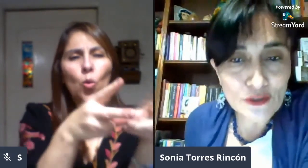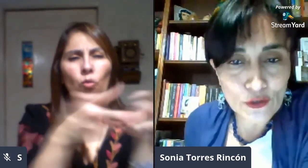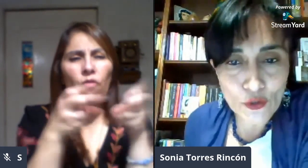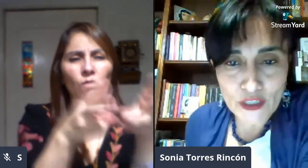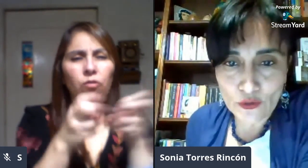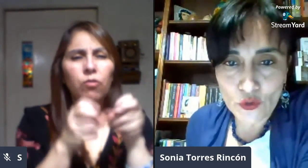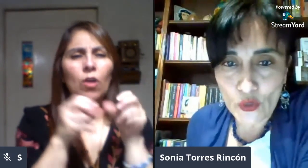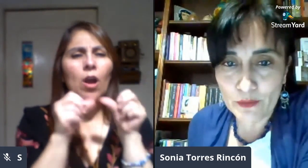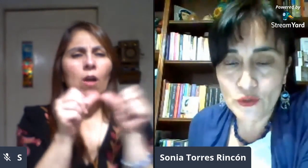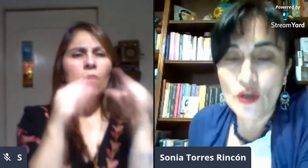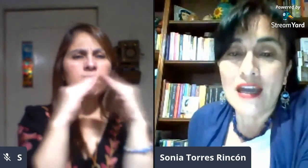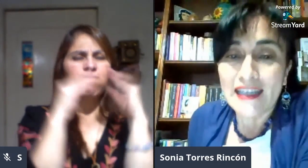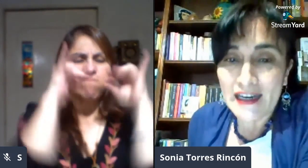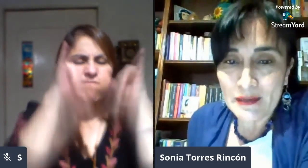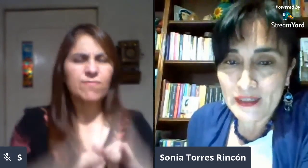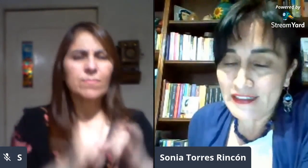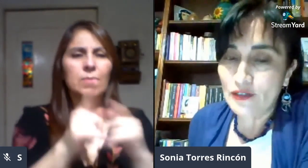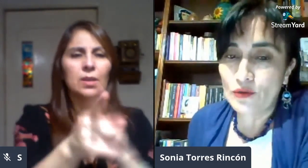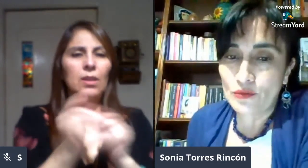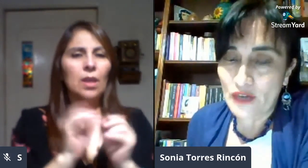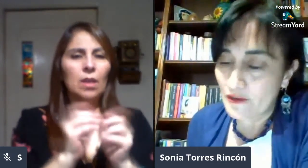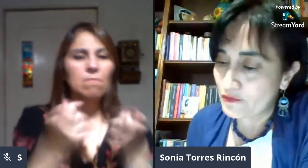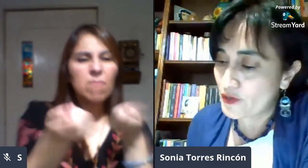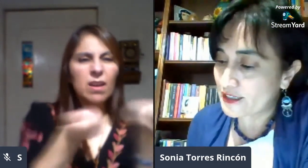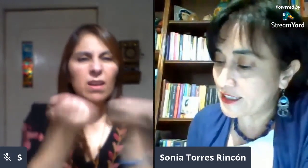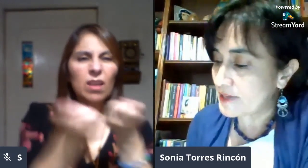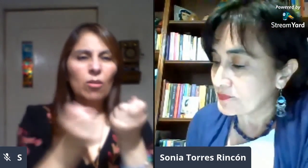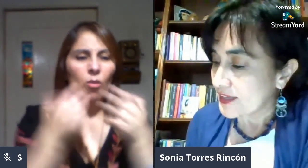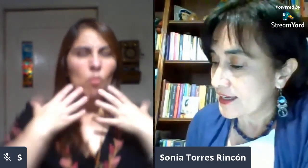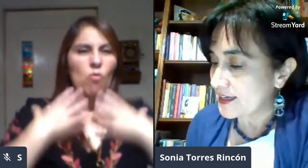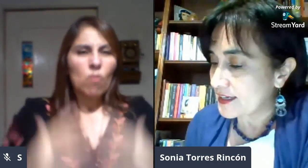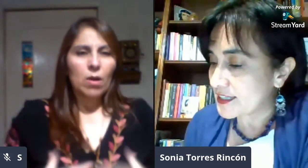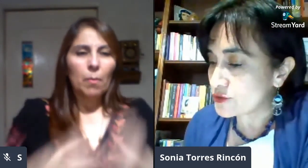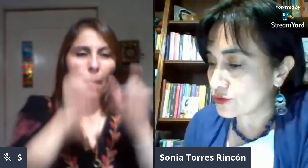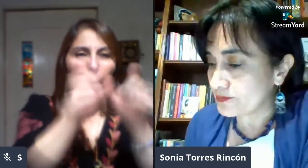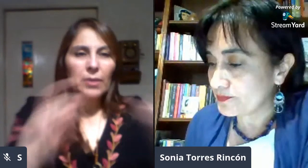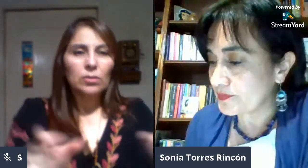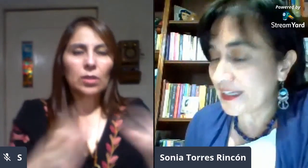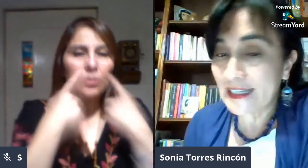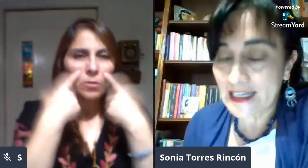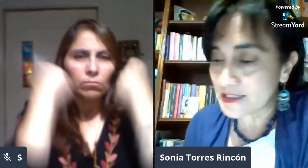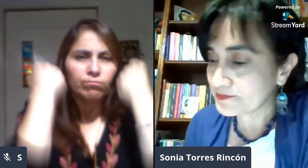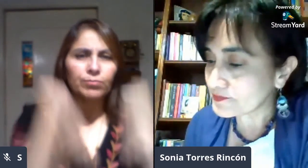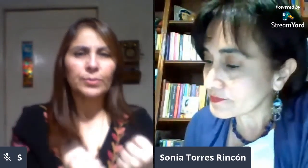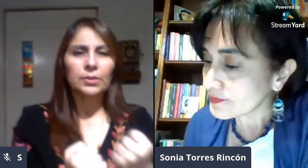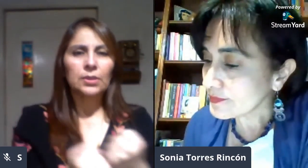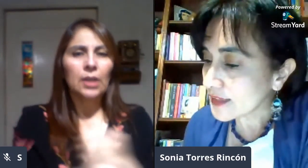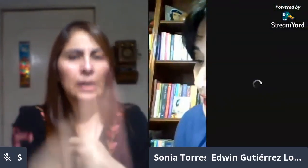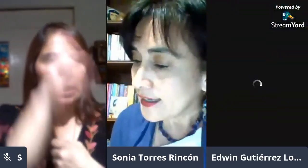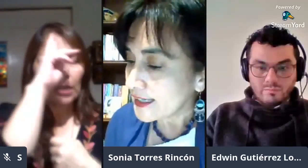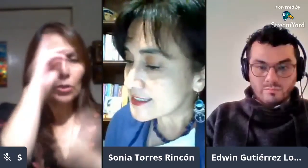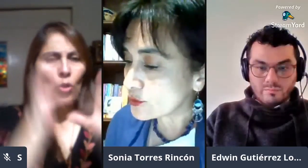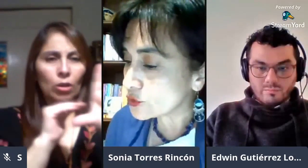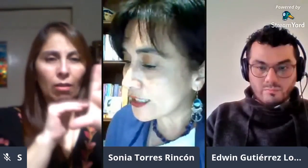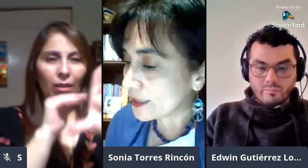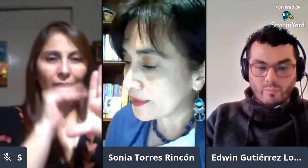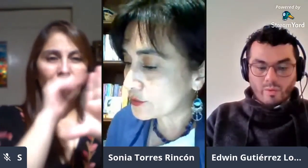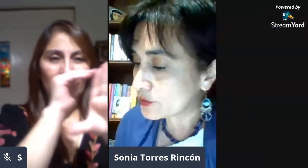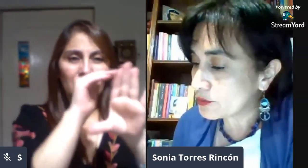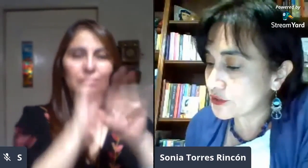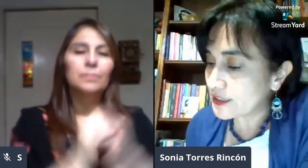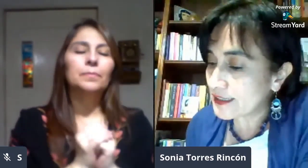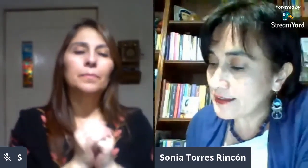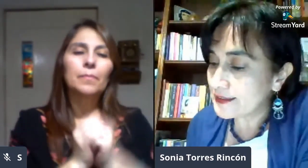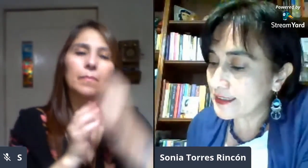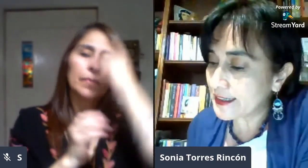la dominación sobre estos cuerpos, claramente con una fuerte razón de clase. El segundo